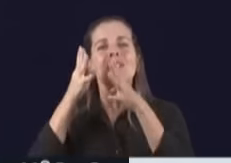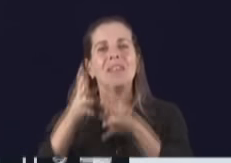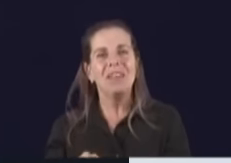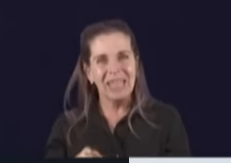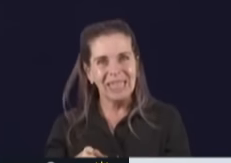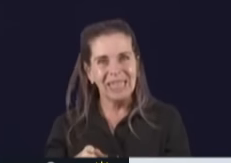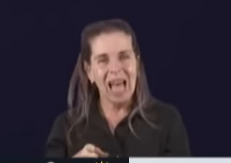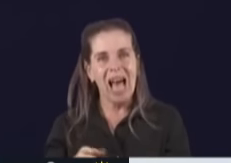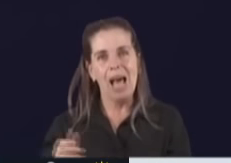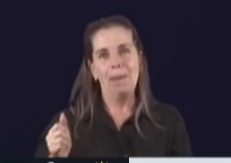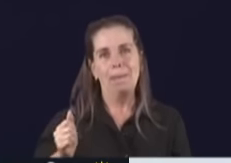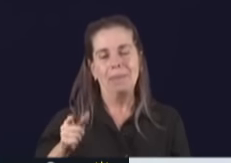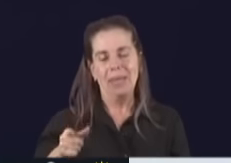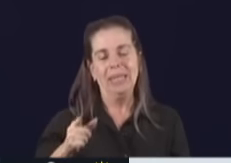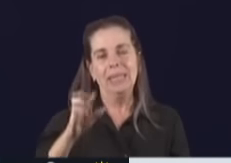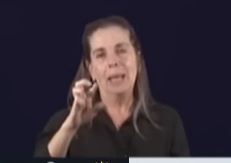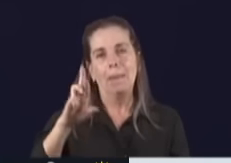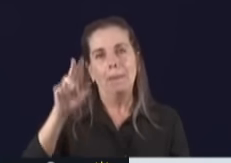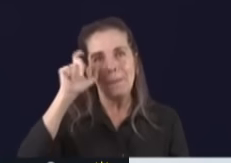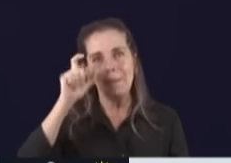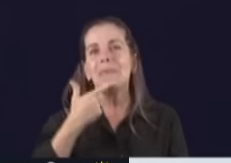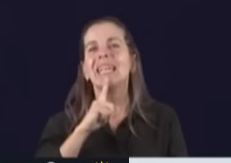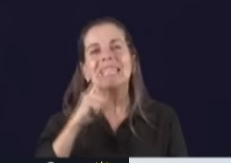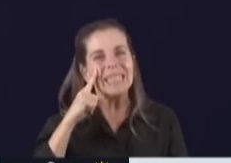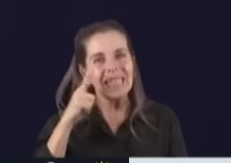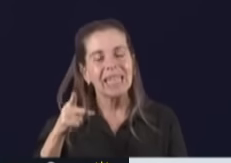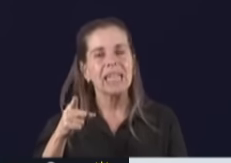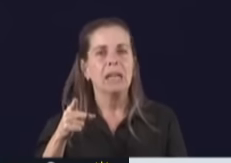intachable trayectoria militar.